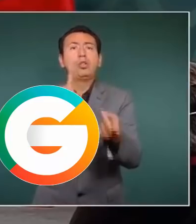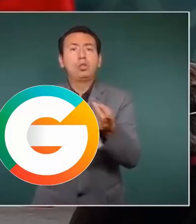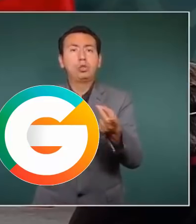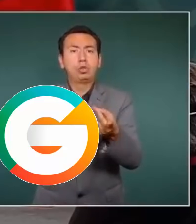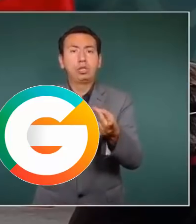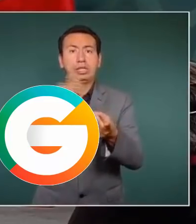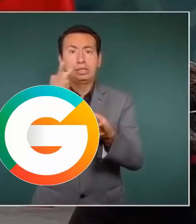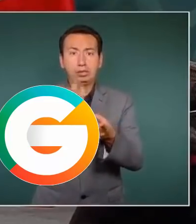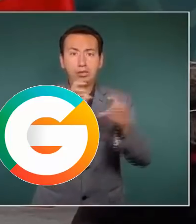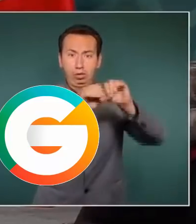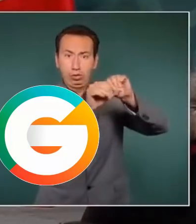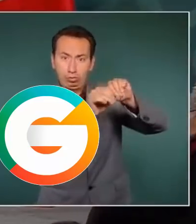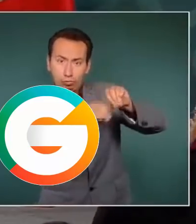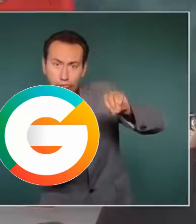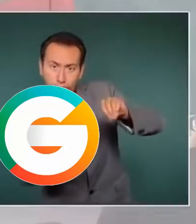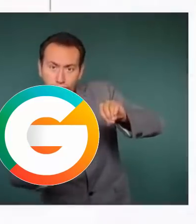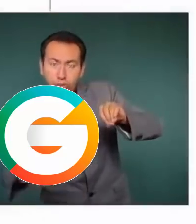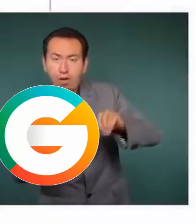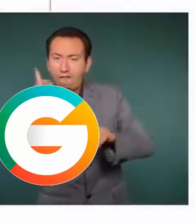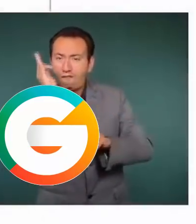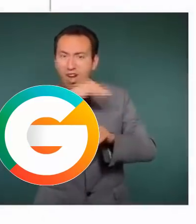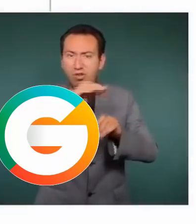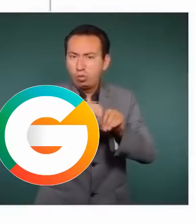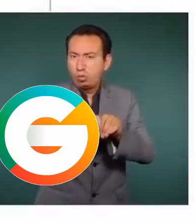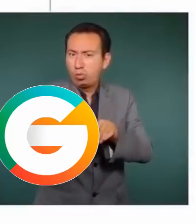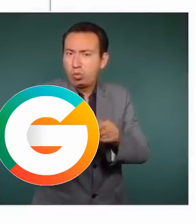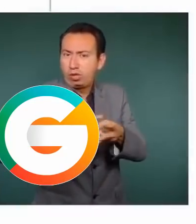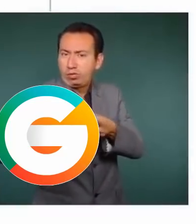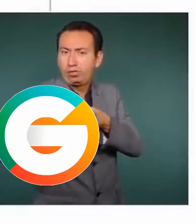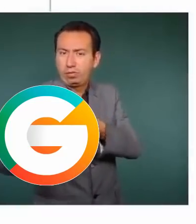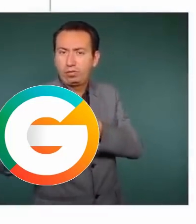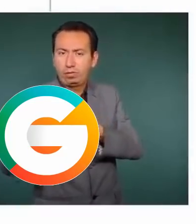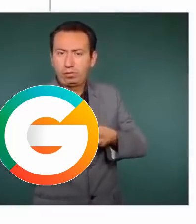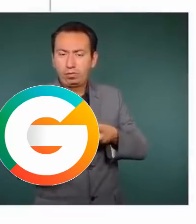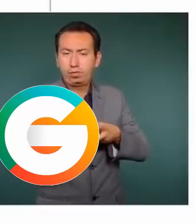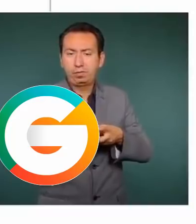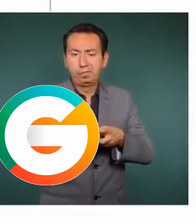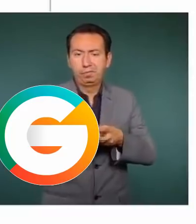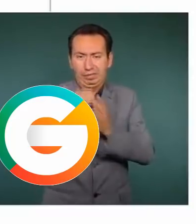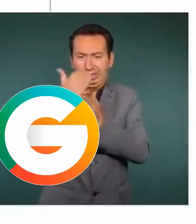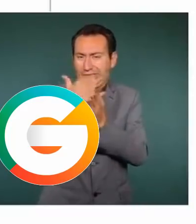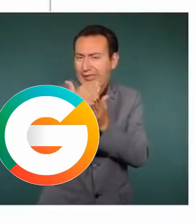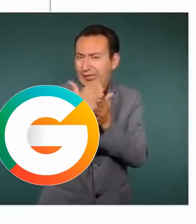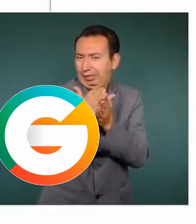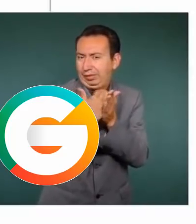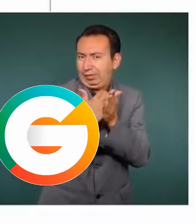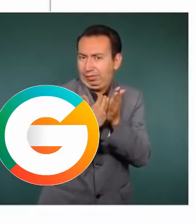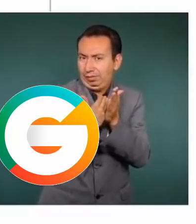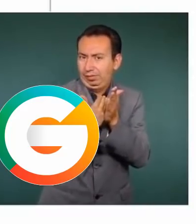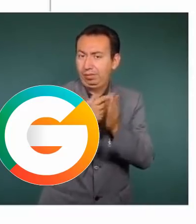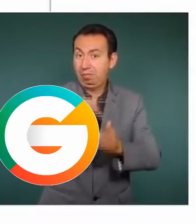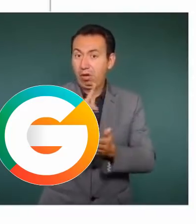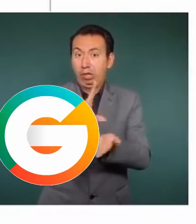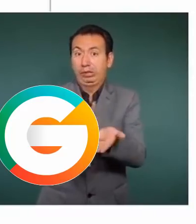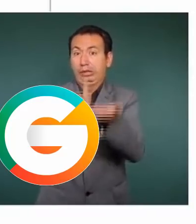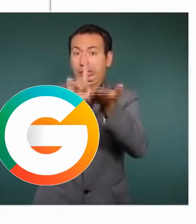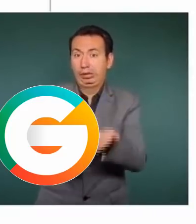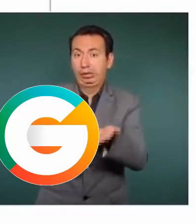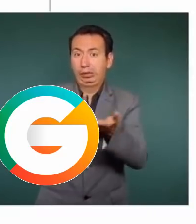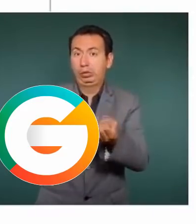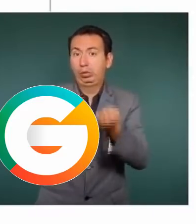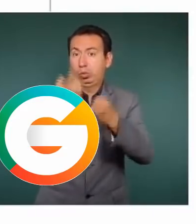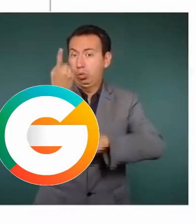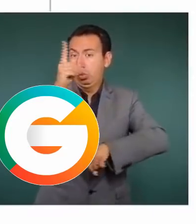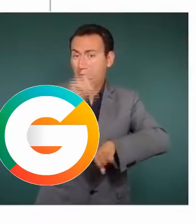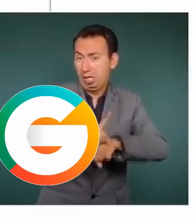cómo la cantidad de tomas ha ido reduciéndose, pero también la desviación volumétrica de barriles por